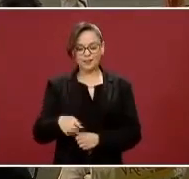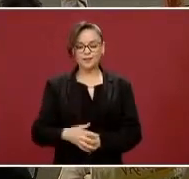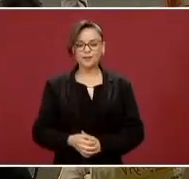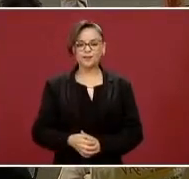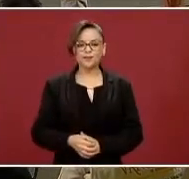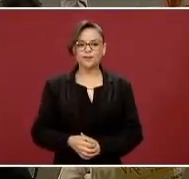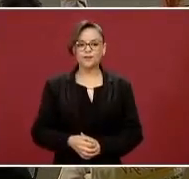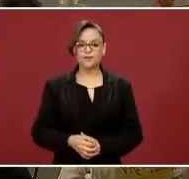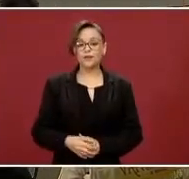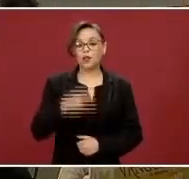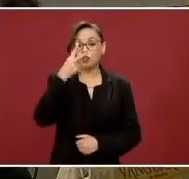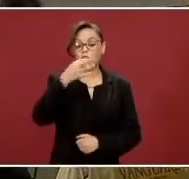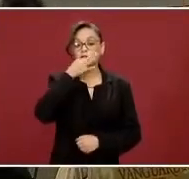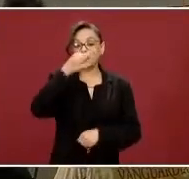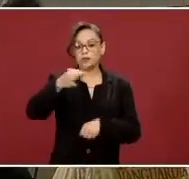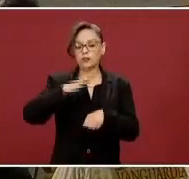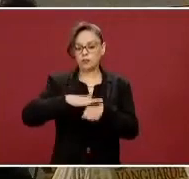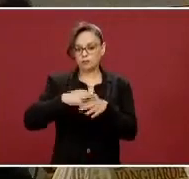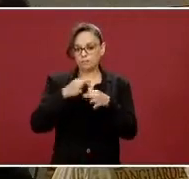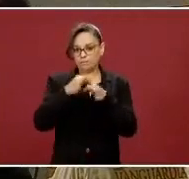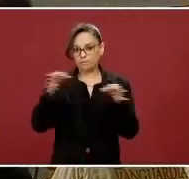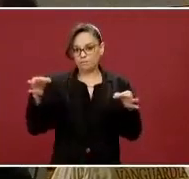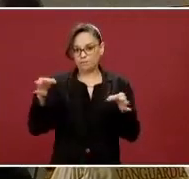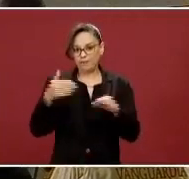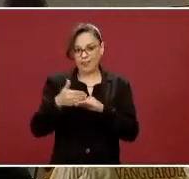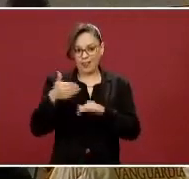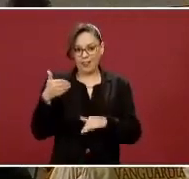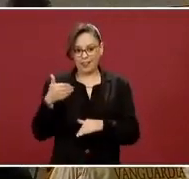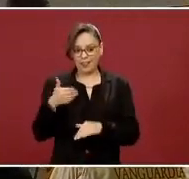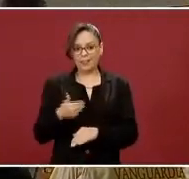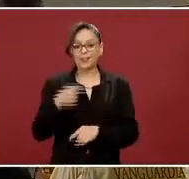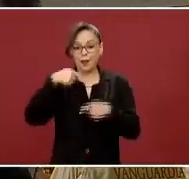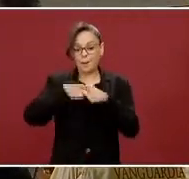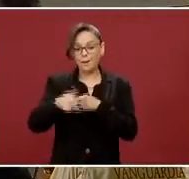Dos avisos antes de que pasemos a las preguntas.